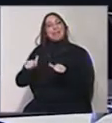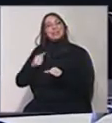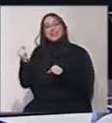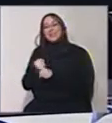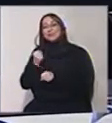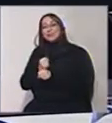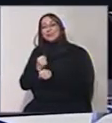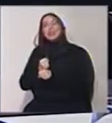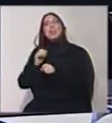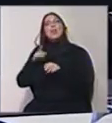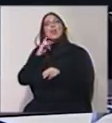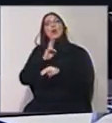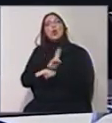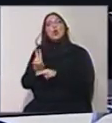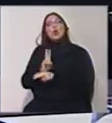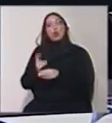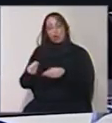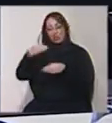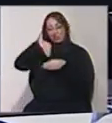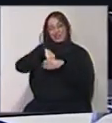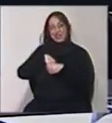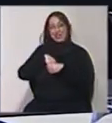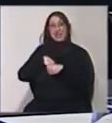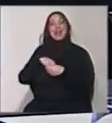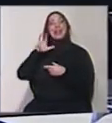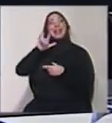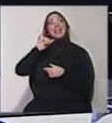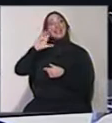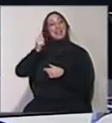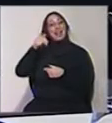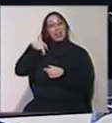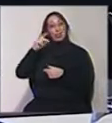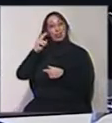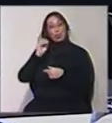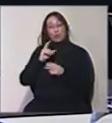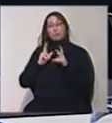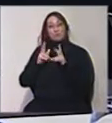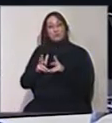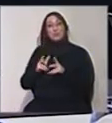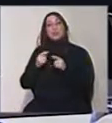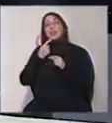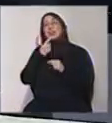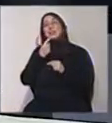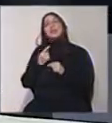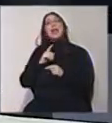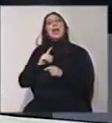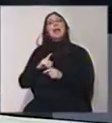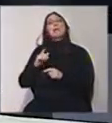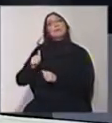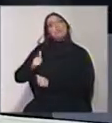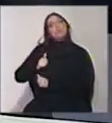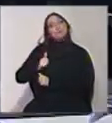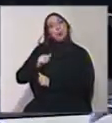tareas de control interno. Y Licandro analizaba, por ejemplo, cuando se decía que las Fuerzas Armadas